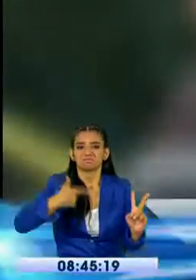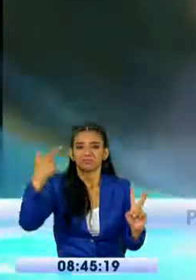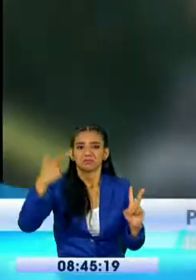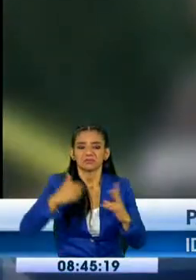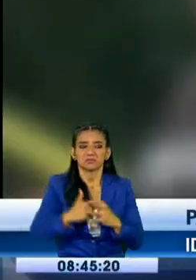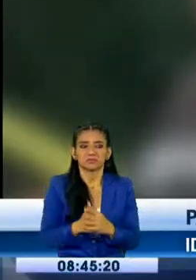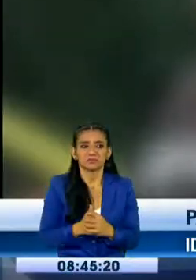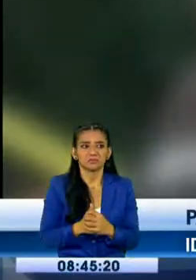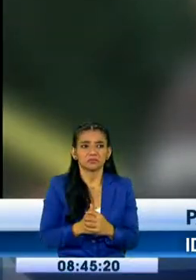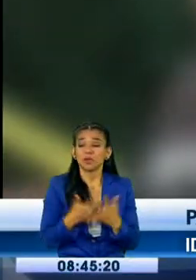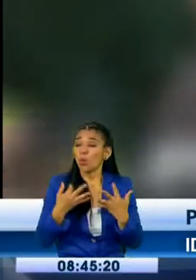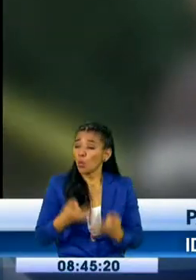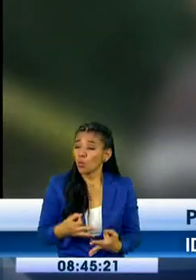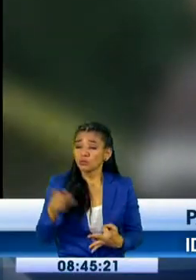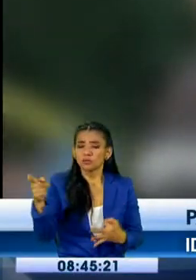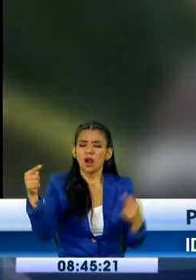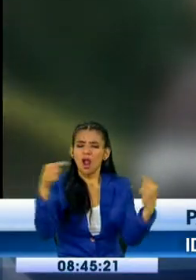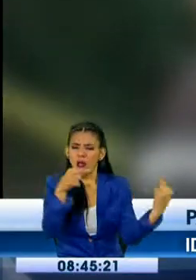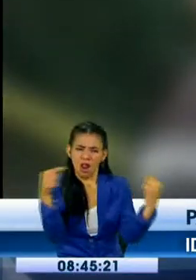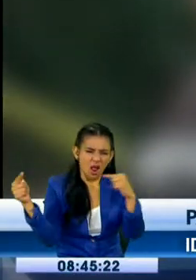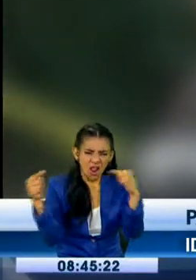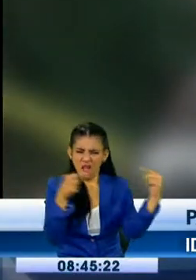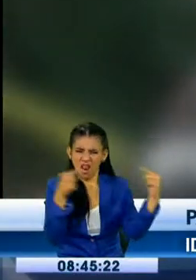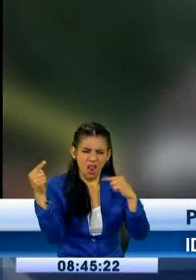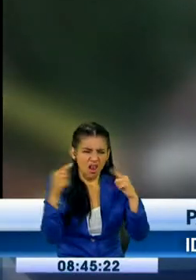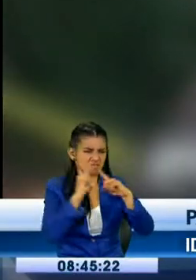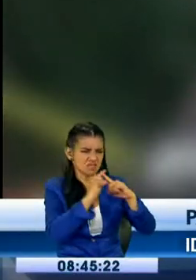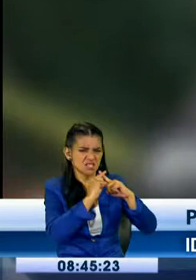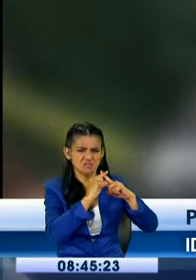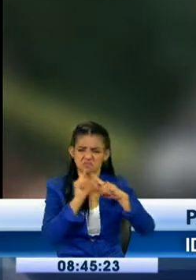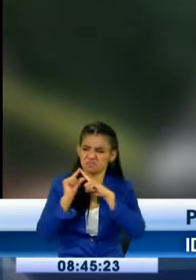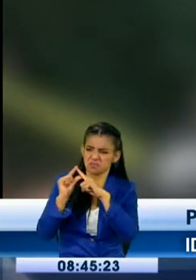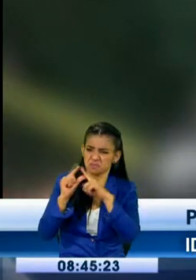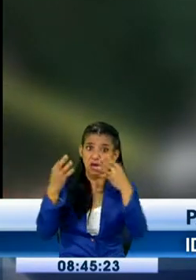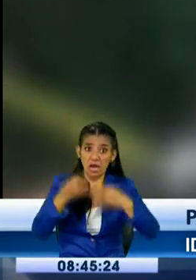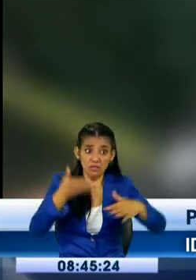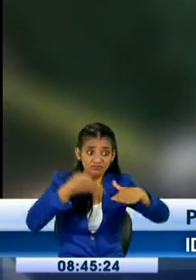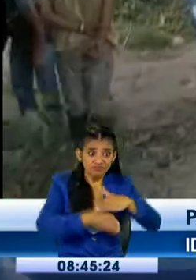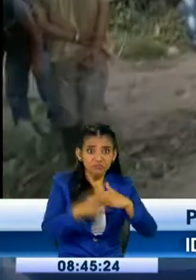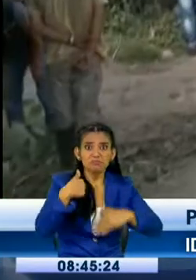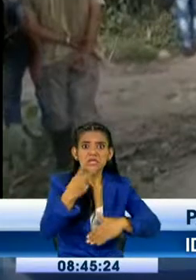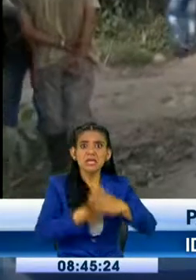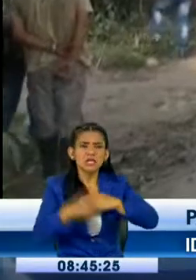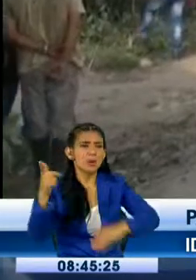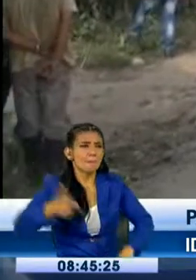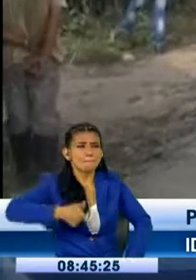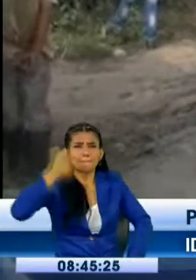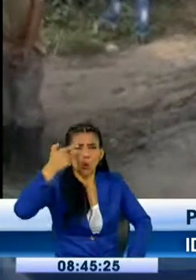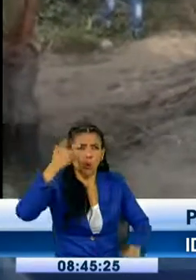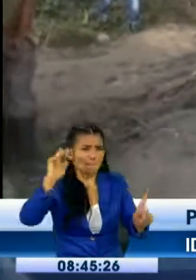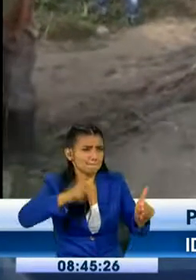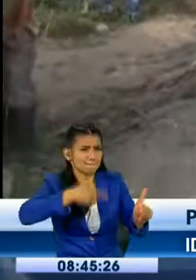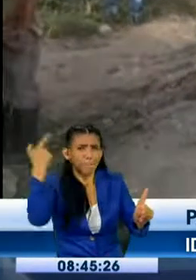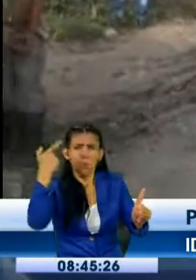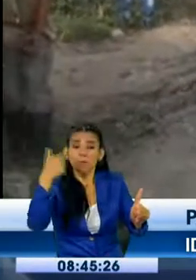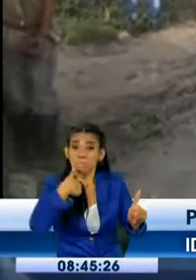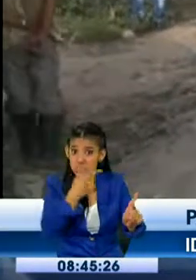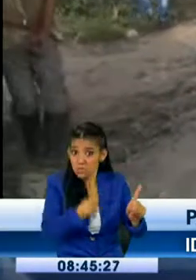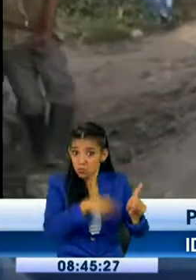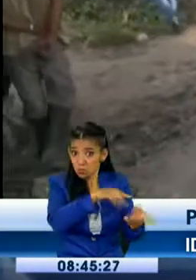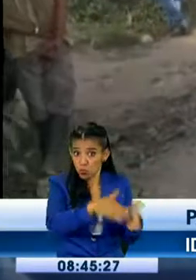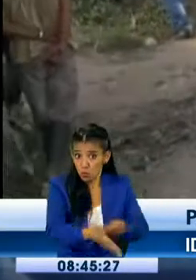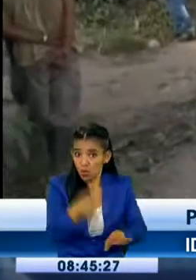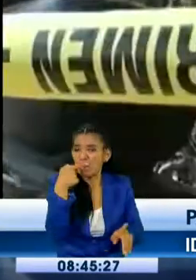poco de palabras. Y de pronto yo, como ya estaba más adentro, le disparo a mi hijo, al que está